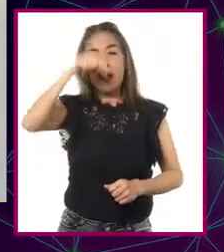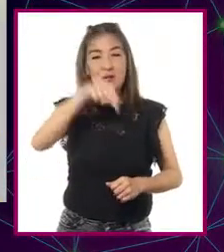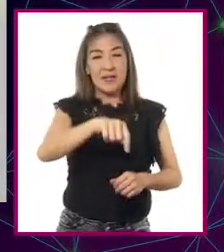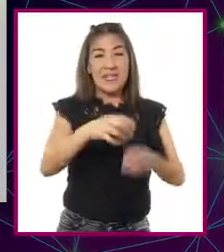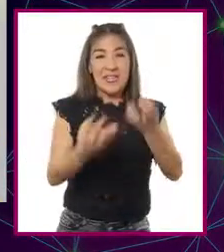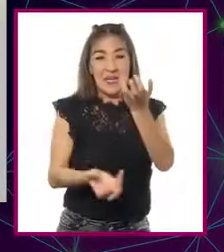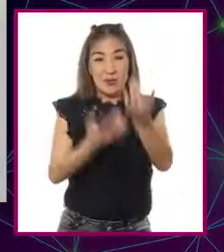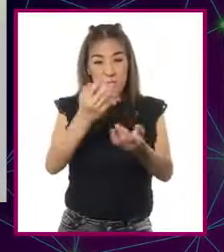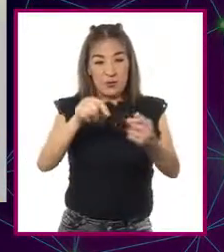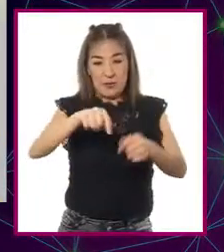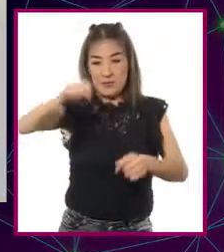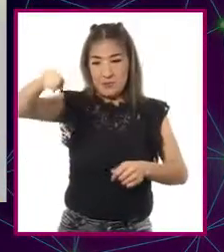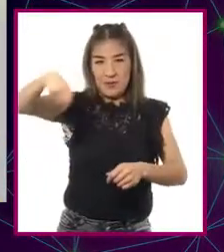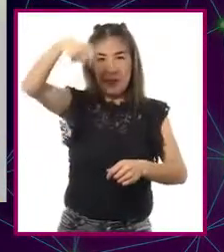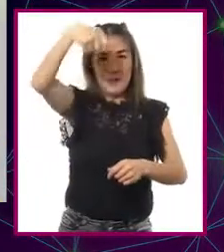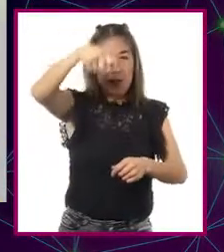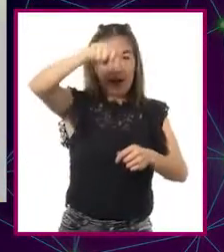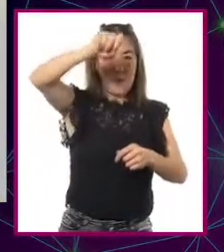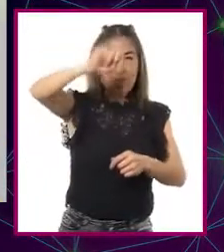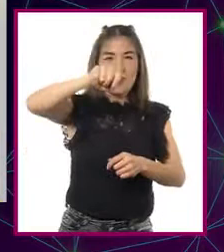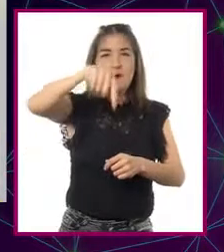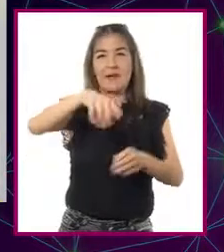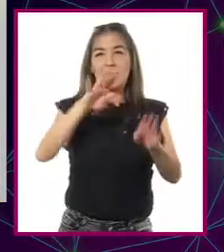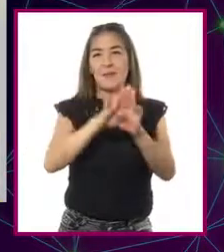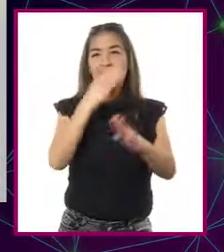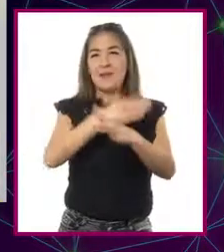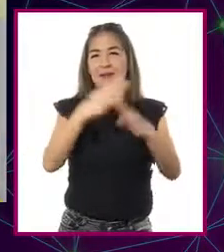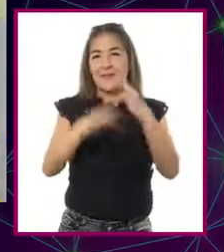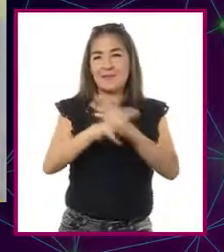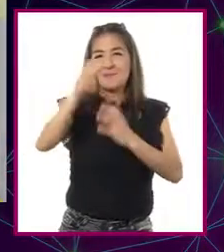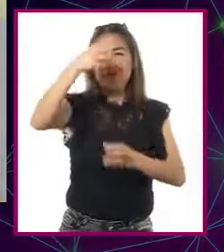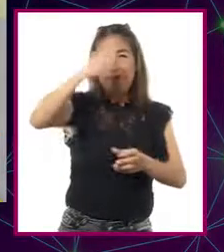pequeñas cantidades de diferentes sustancias.